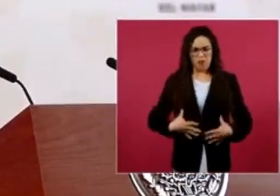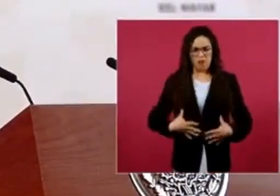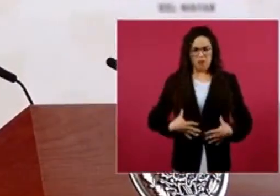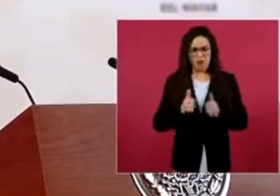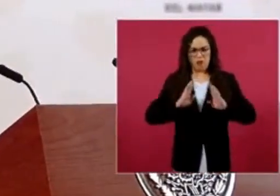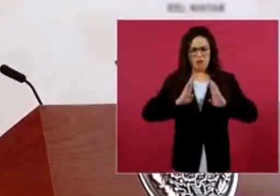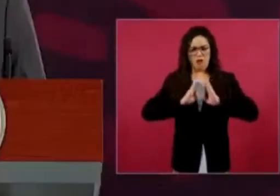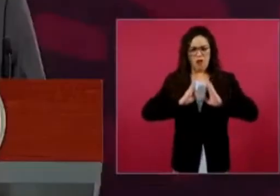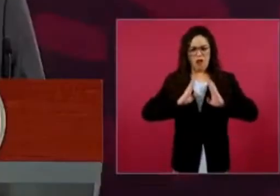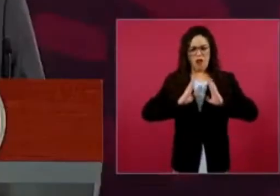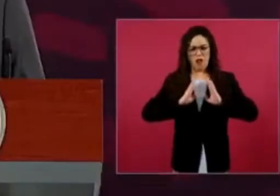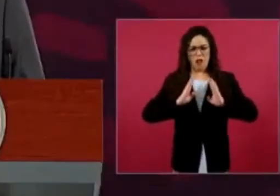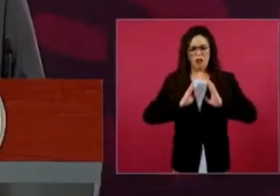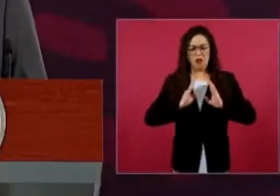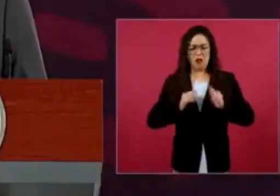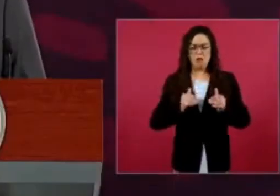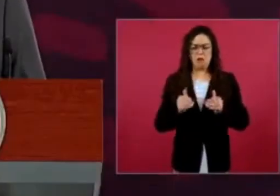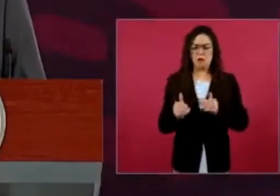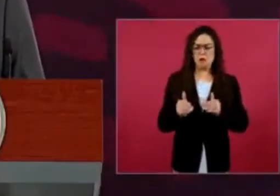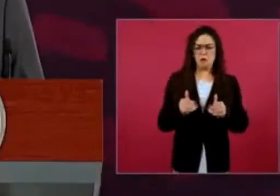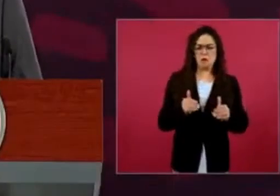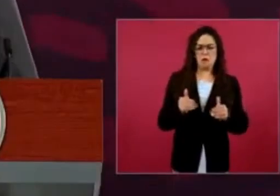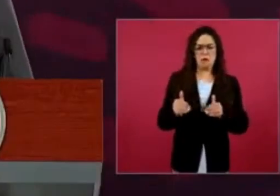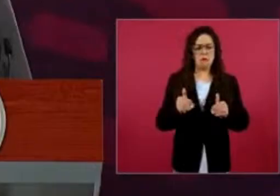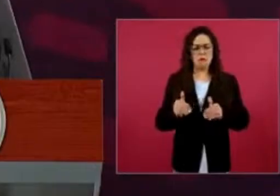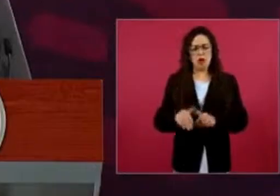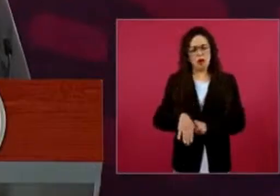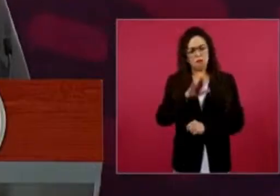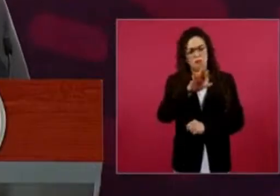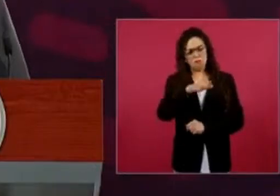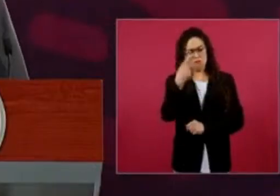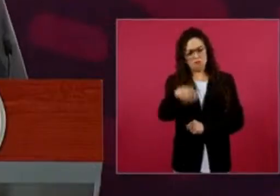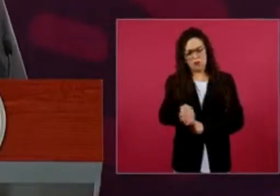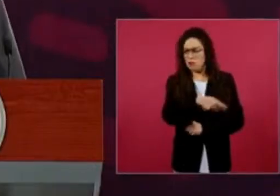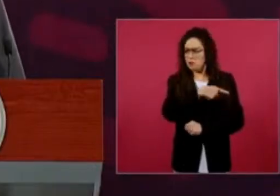a dar la orden allá en Apatzingán,